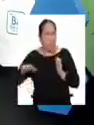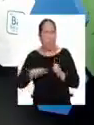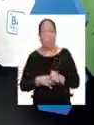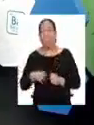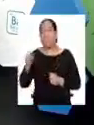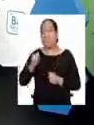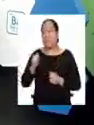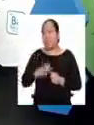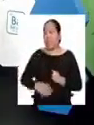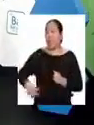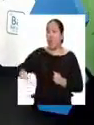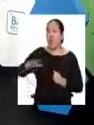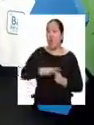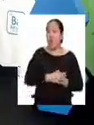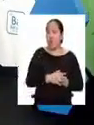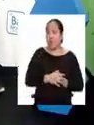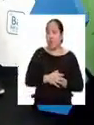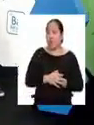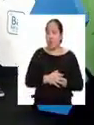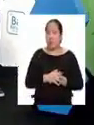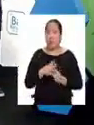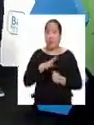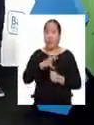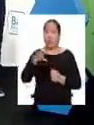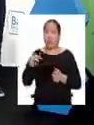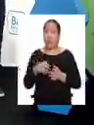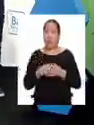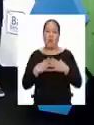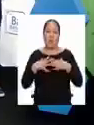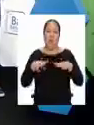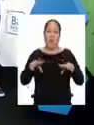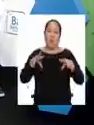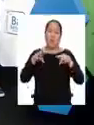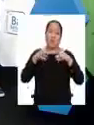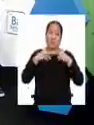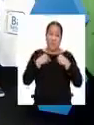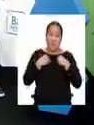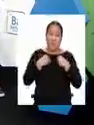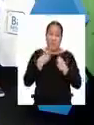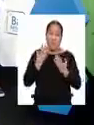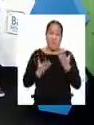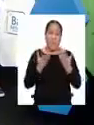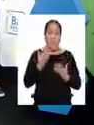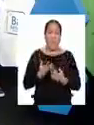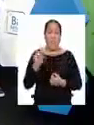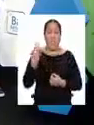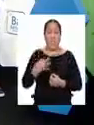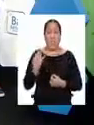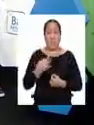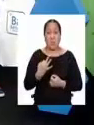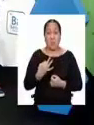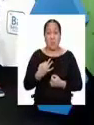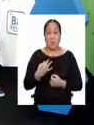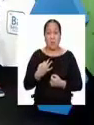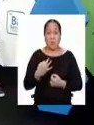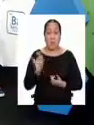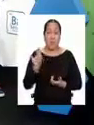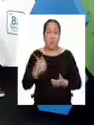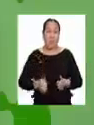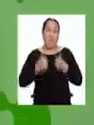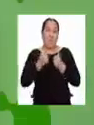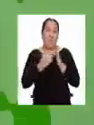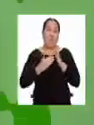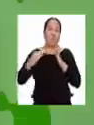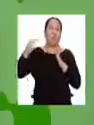todos son simulación, todos deberían resignarse a que lo más probable es que siempre exista una realidad superior,